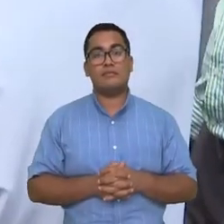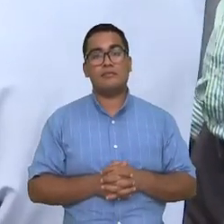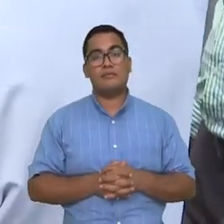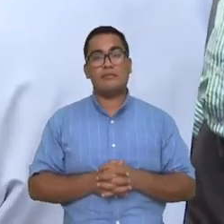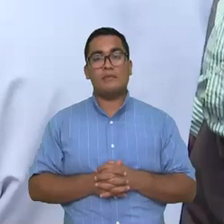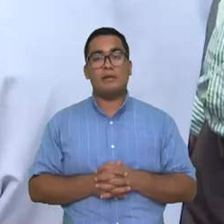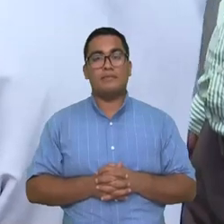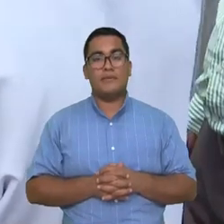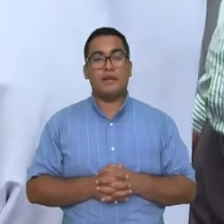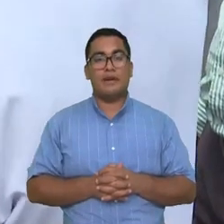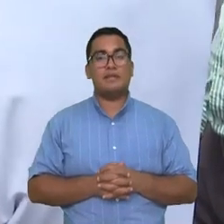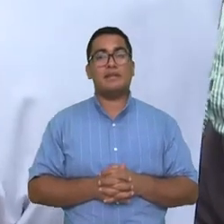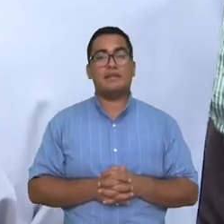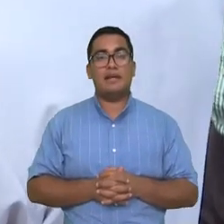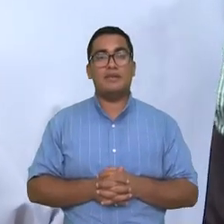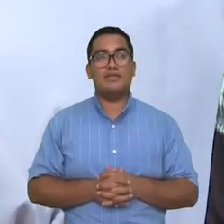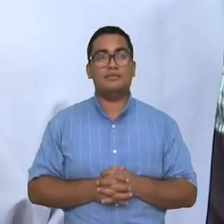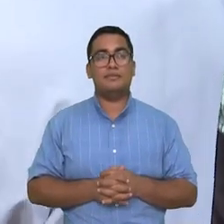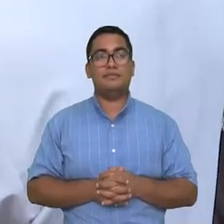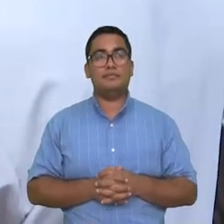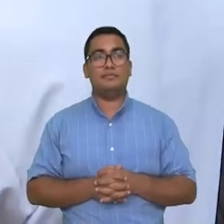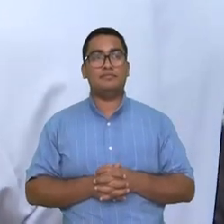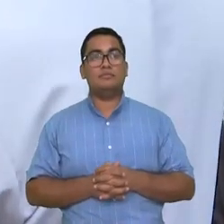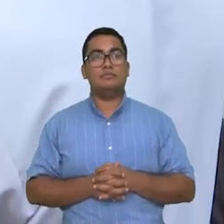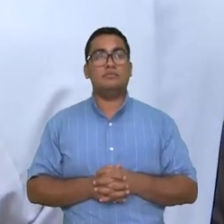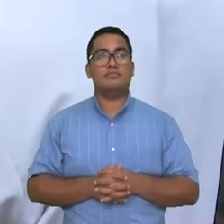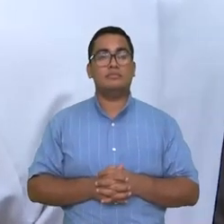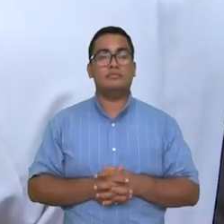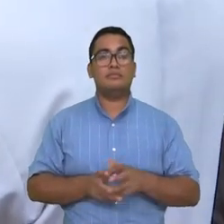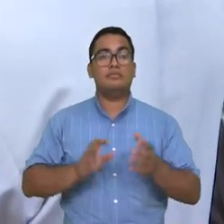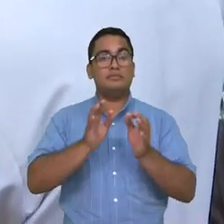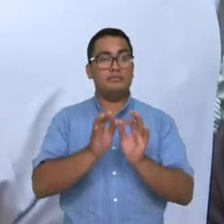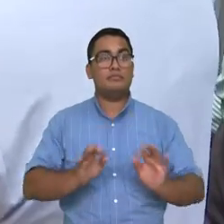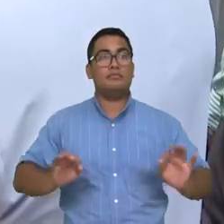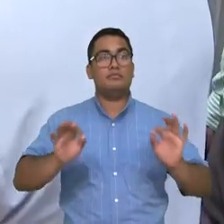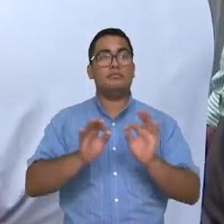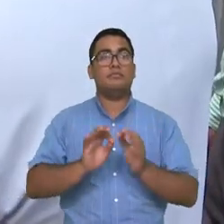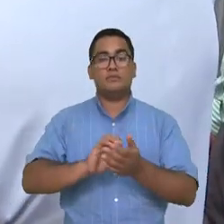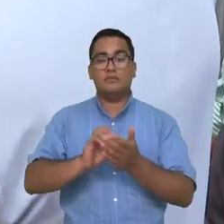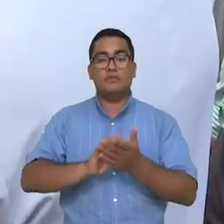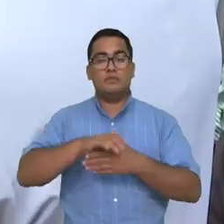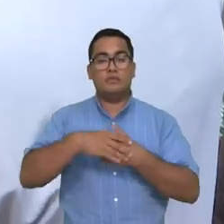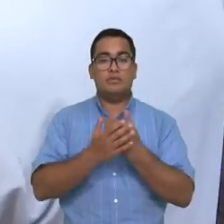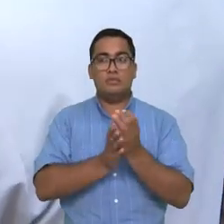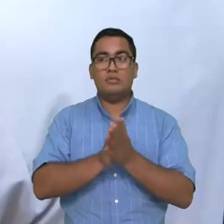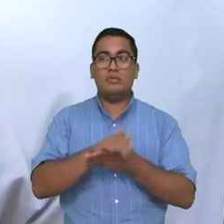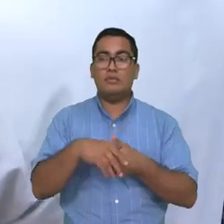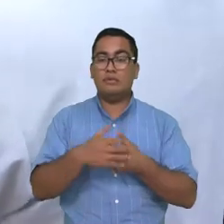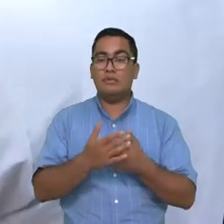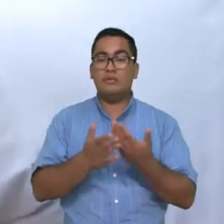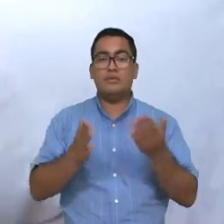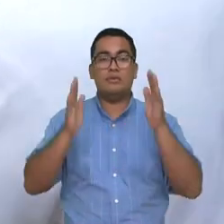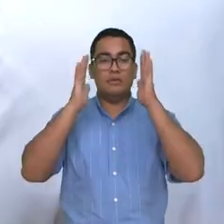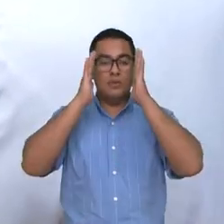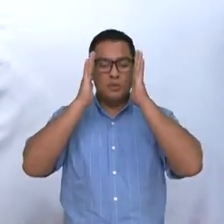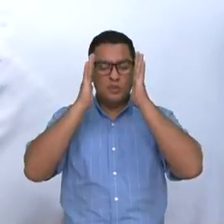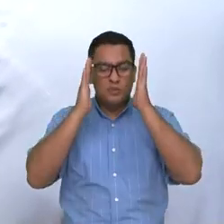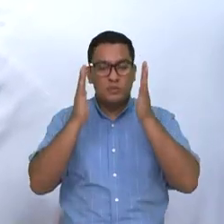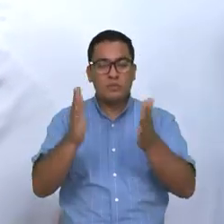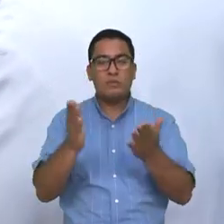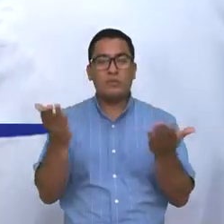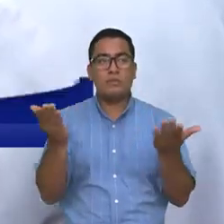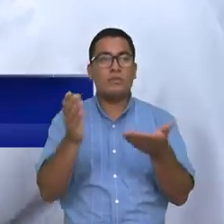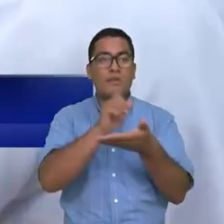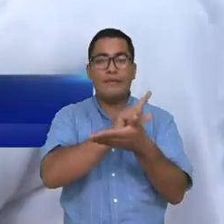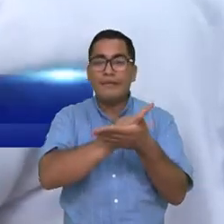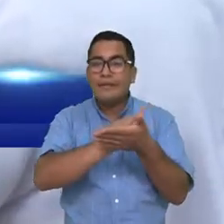destruirse siempre con el lavado de manos, usted sabe. Y sería limpieza, limpieza,